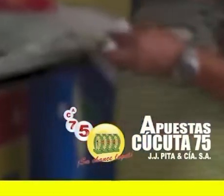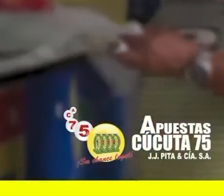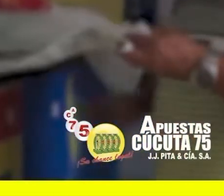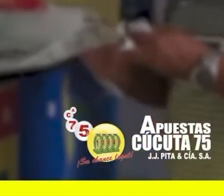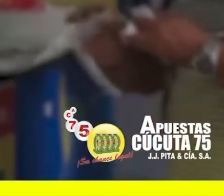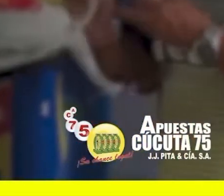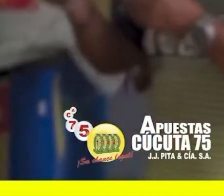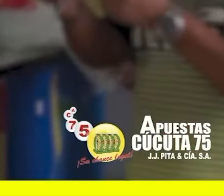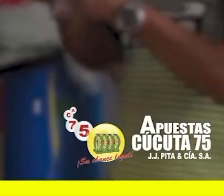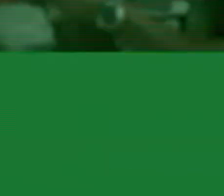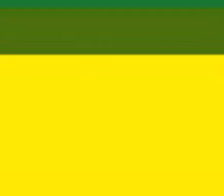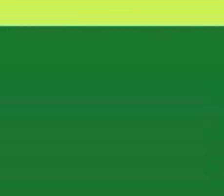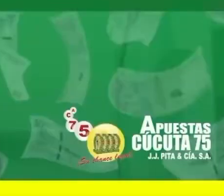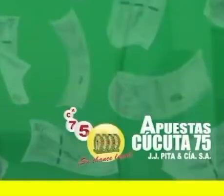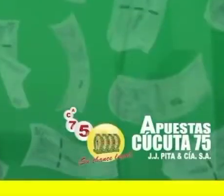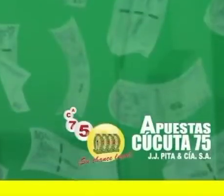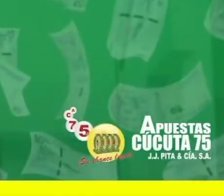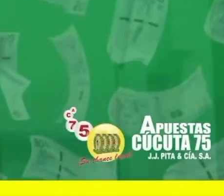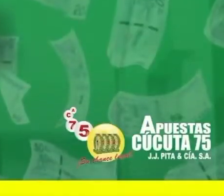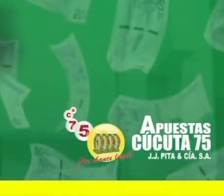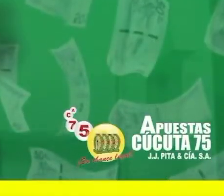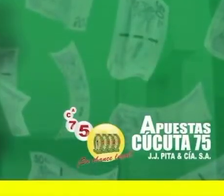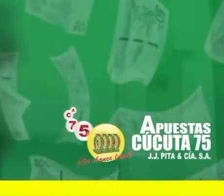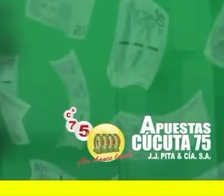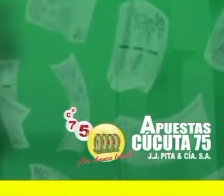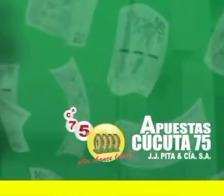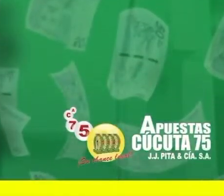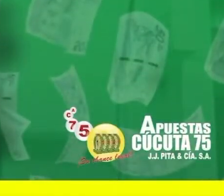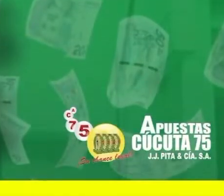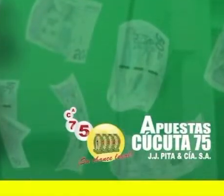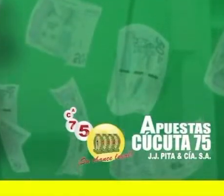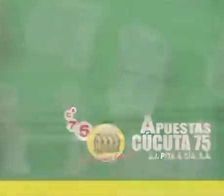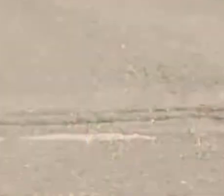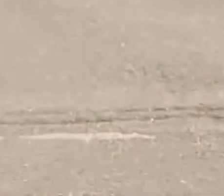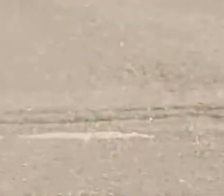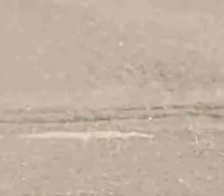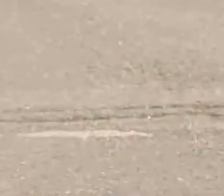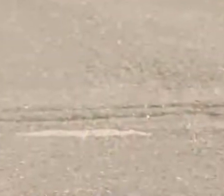durante 5 meses. El sueldazo de 50 millones lo está esperando.